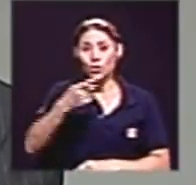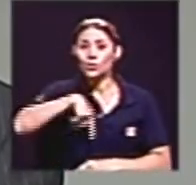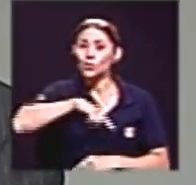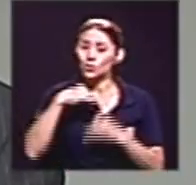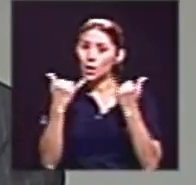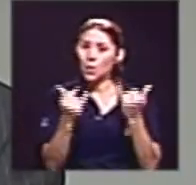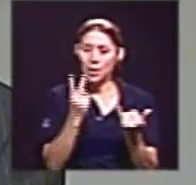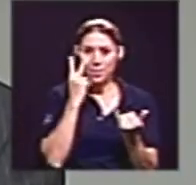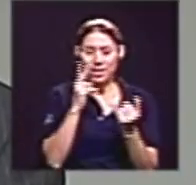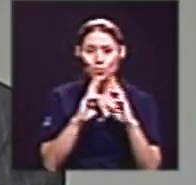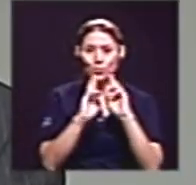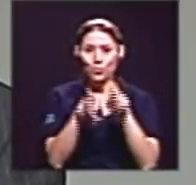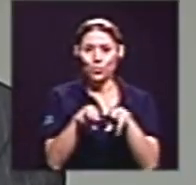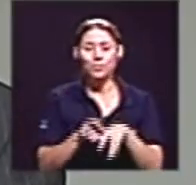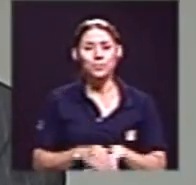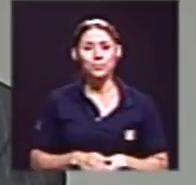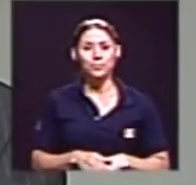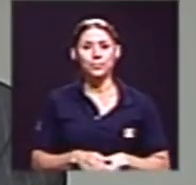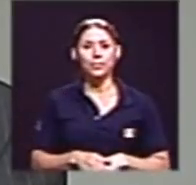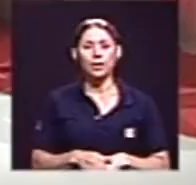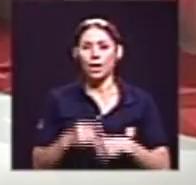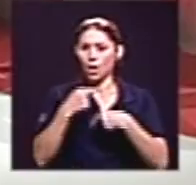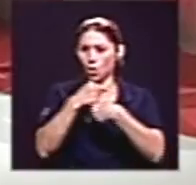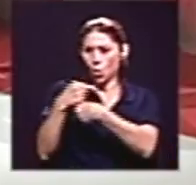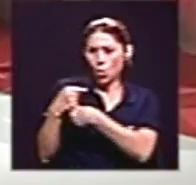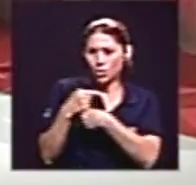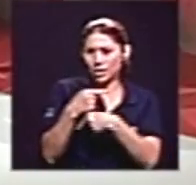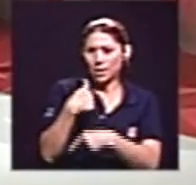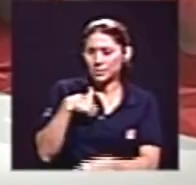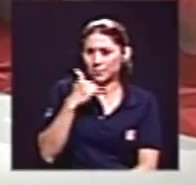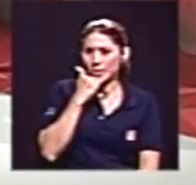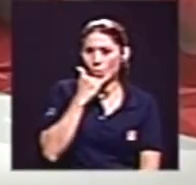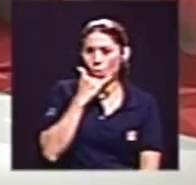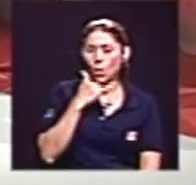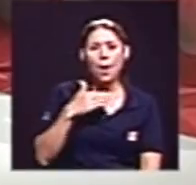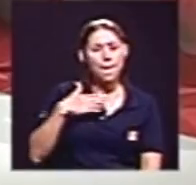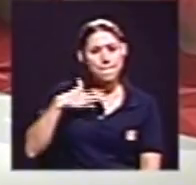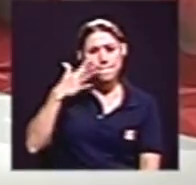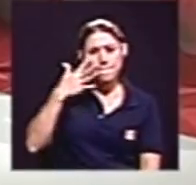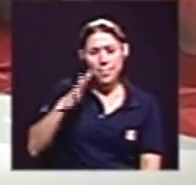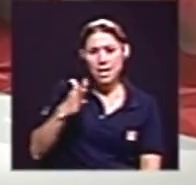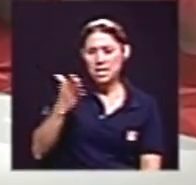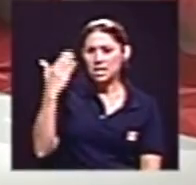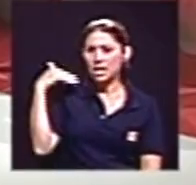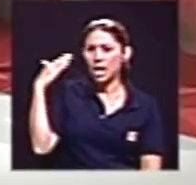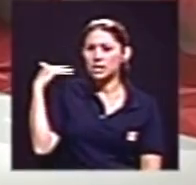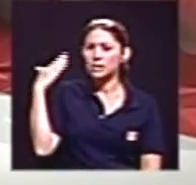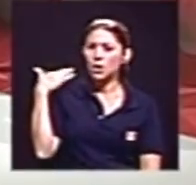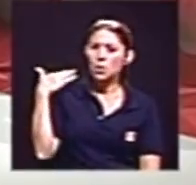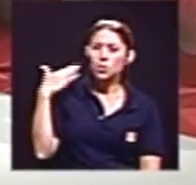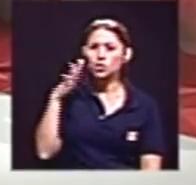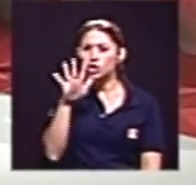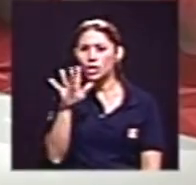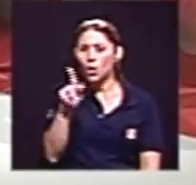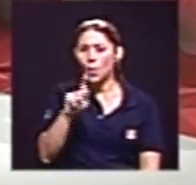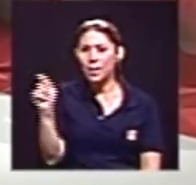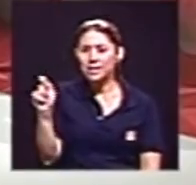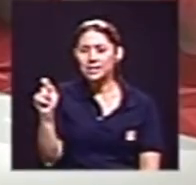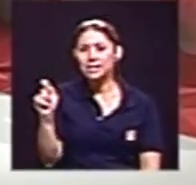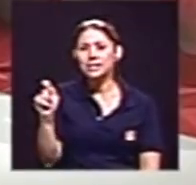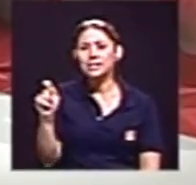frutos. Corríjame, don Francisco, si me equivoco. Me da la impresión de que hace unos 5 meses